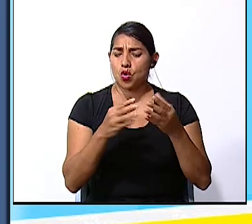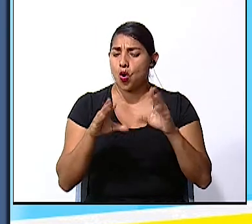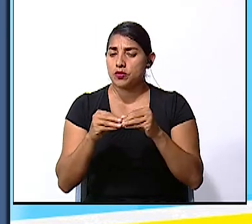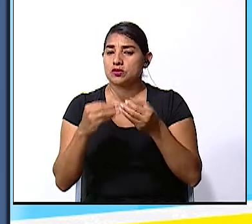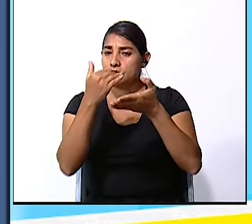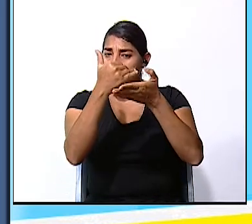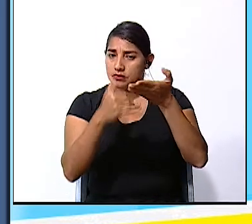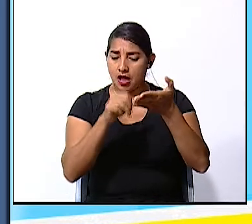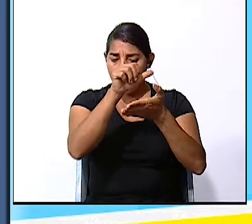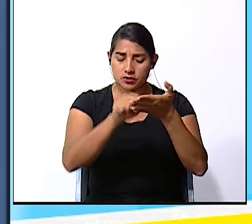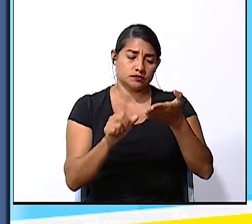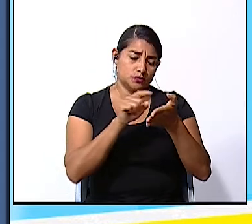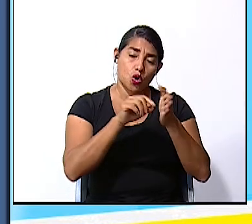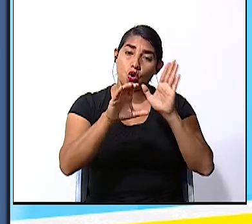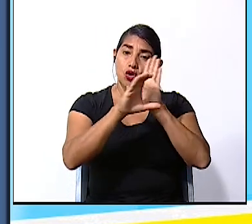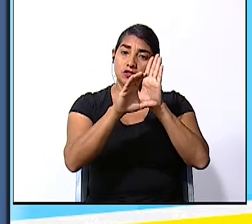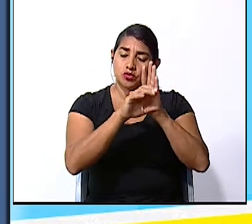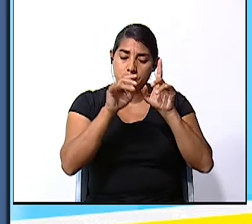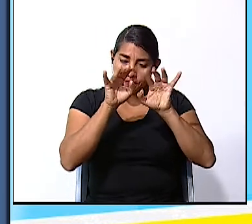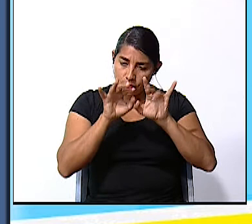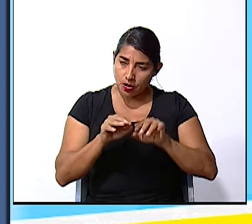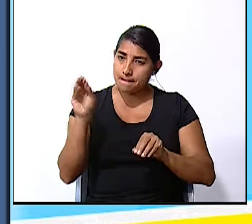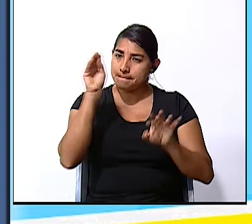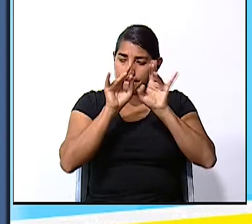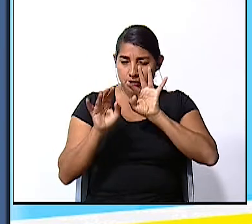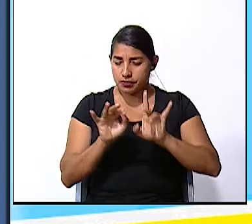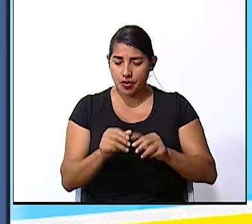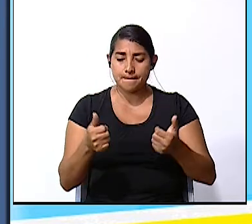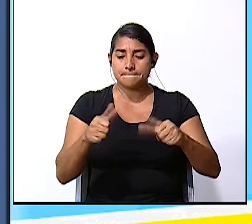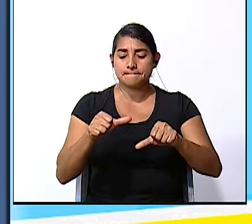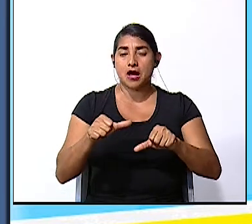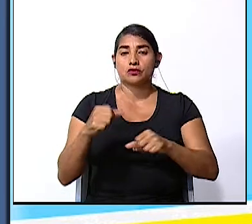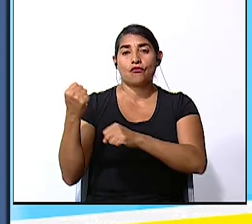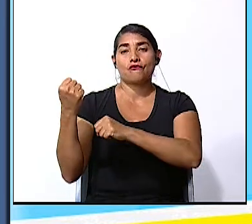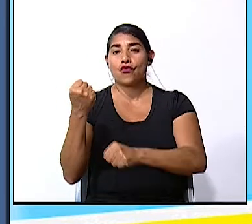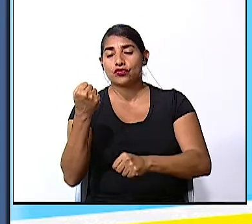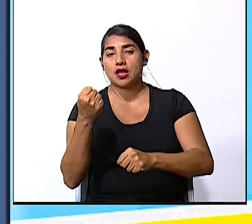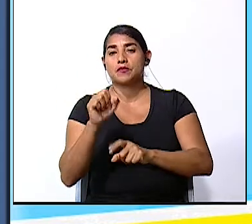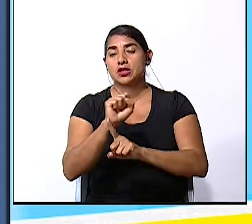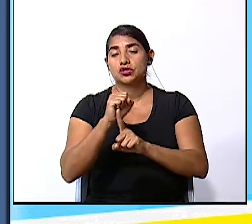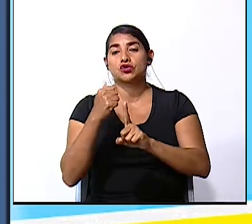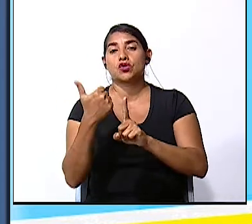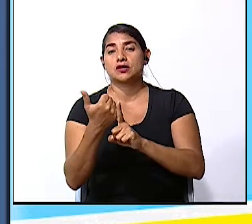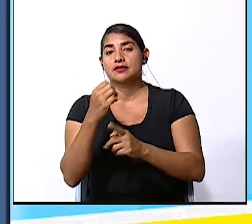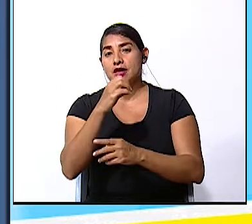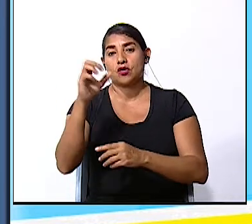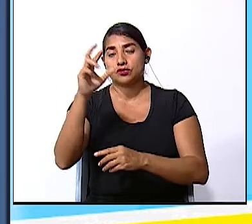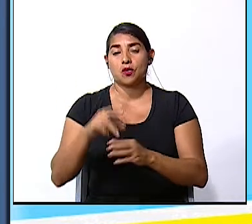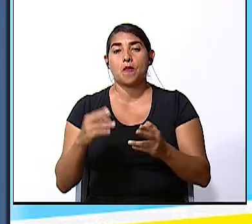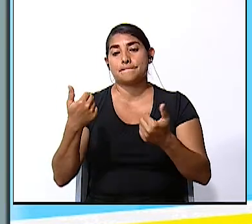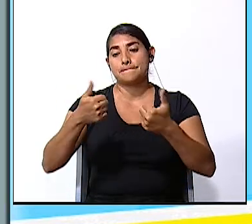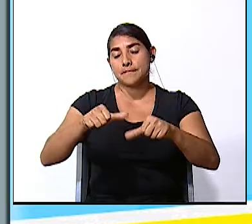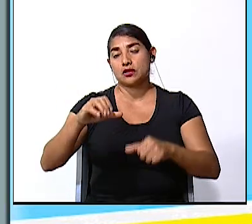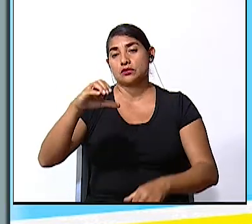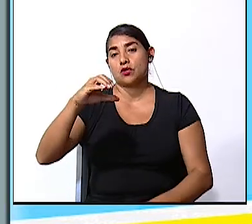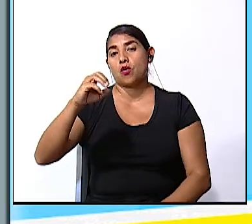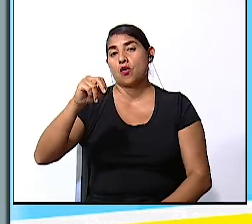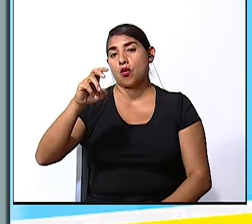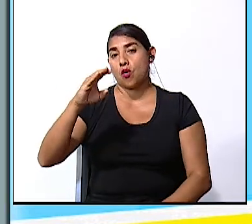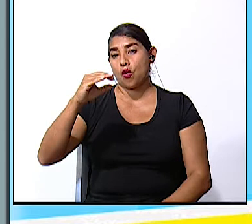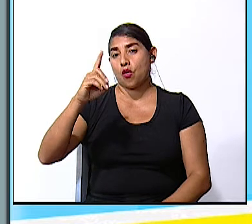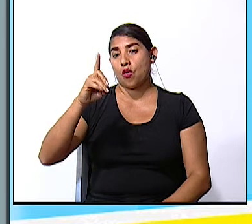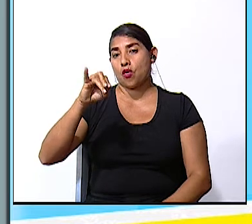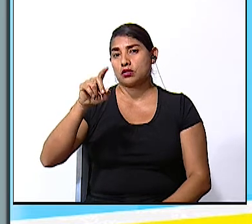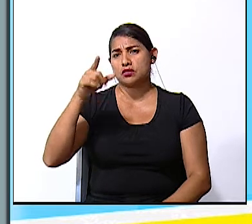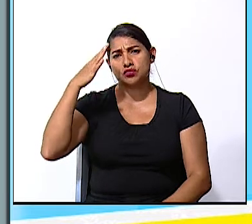la primera constitución del país, el Pacto Social Fundamental Interino de Costa Rica, conocido como Pacto de Concordia. ¿Sabías